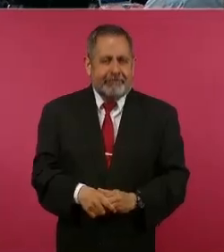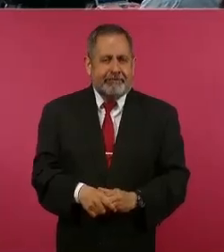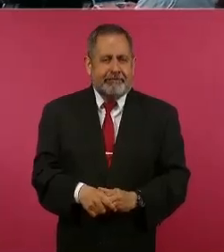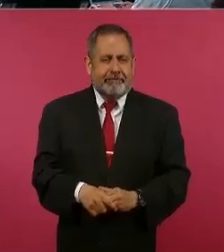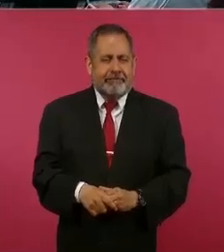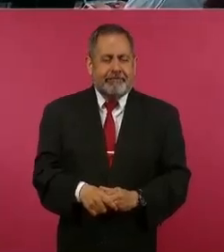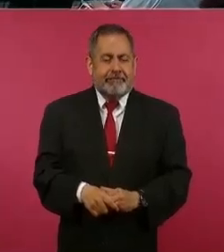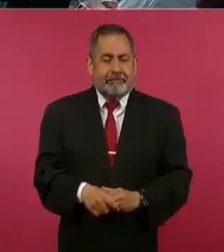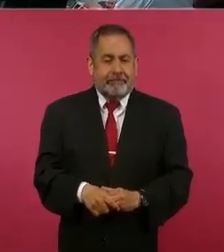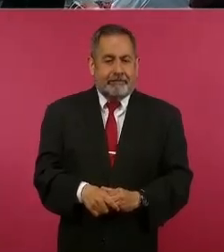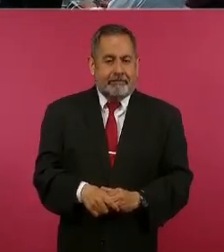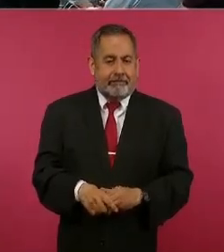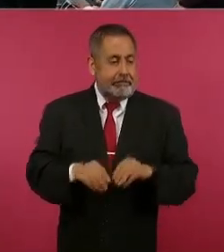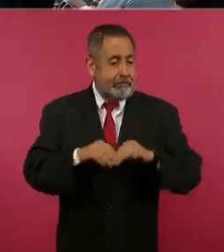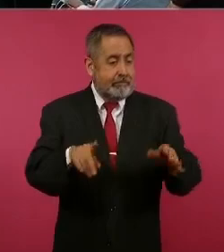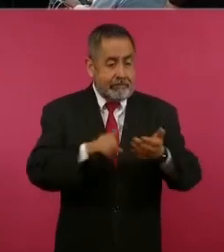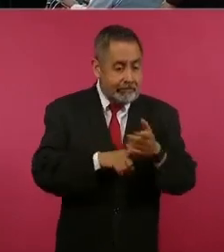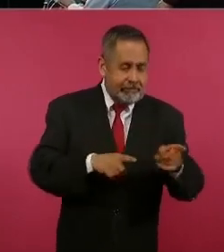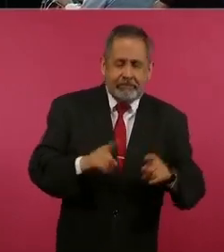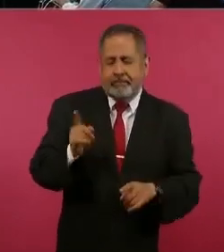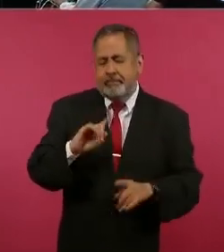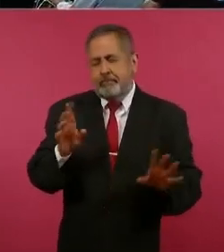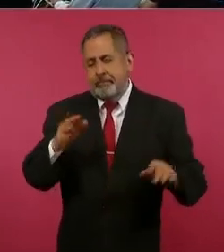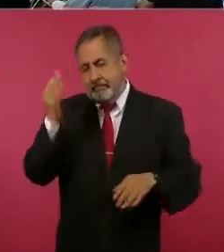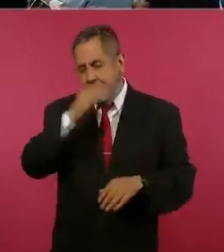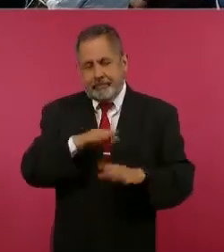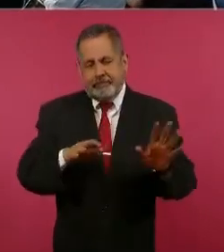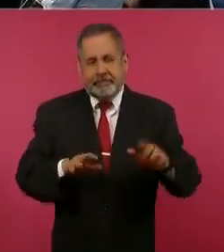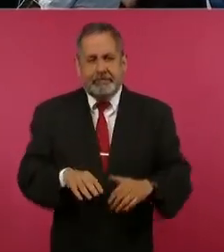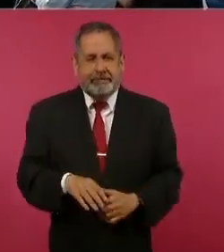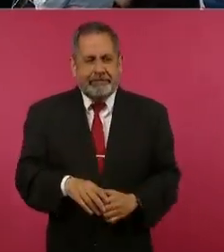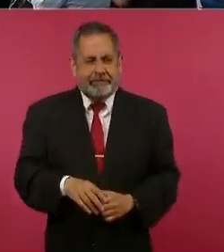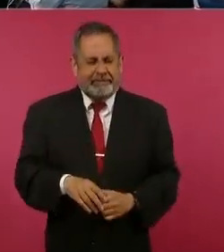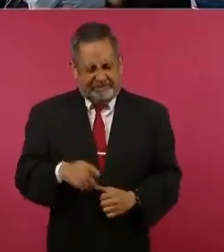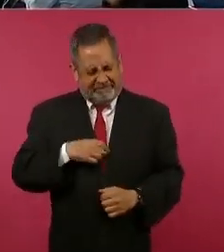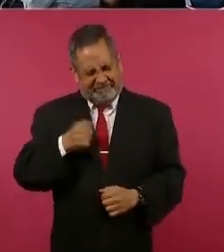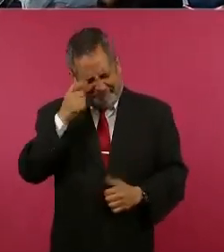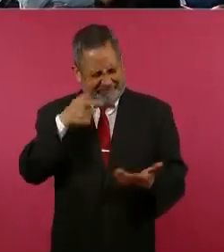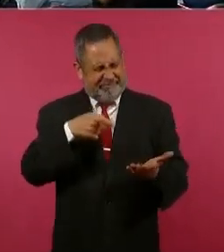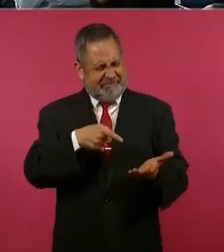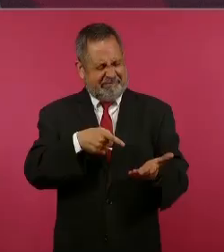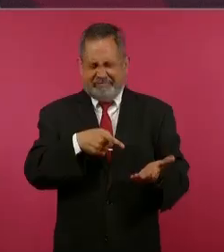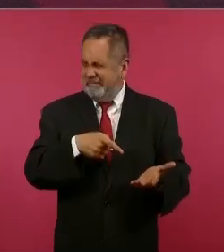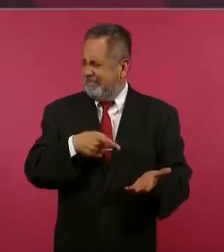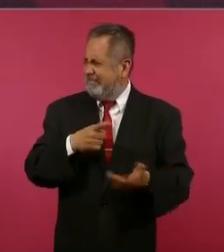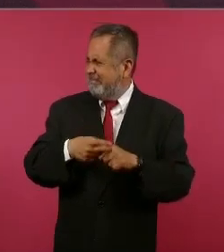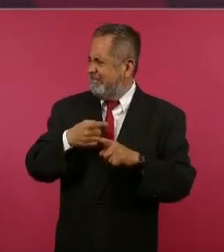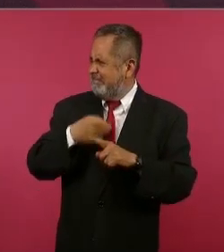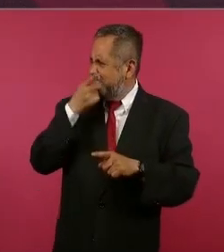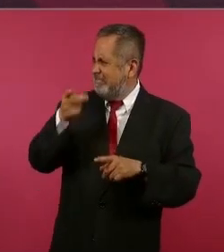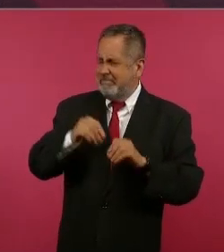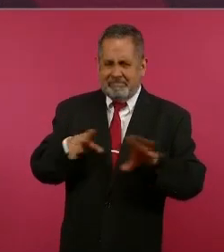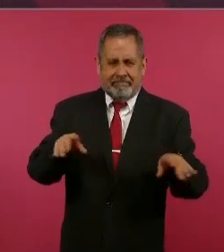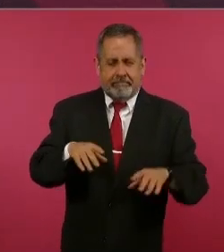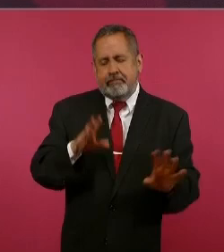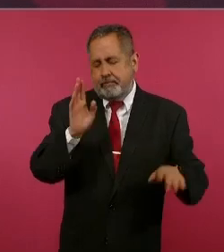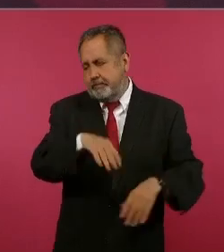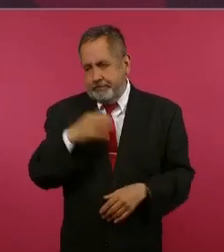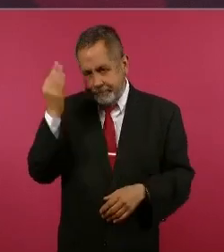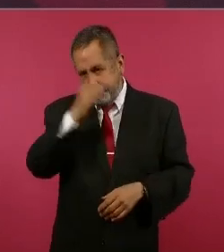Pero le pusieron Rubén Aguilar y no. Sí, me llamó la atención. Pues dije, es